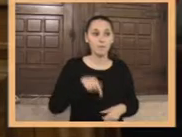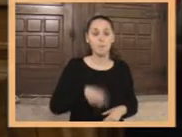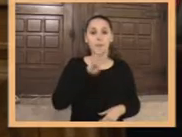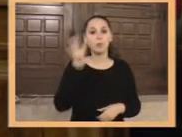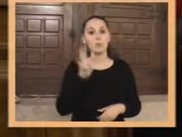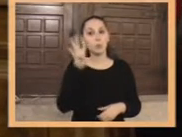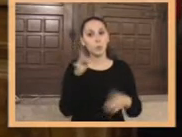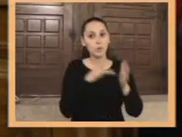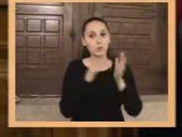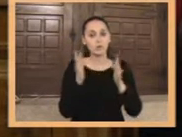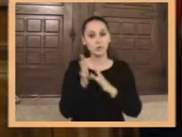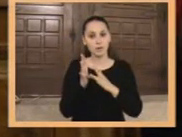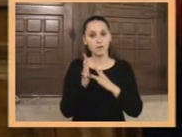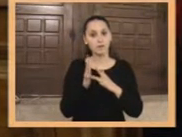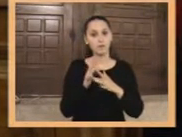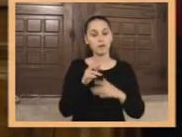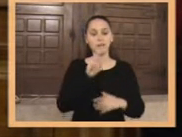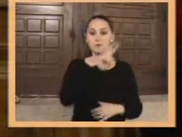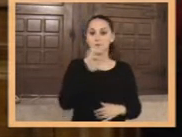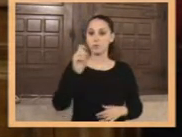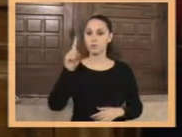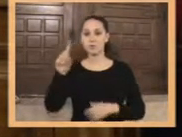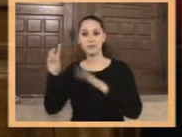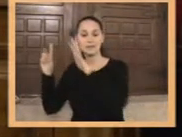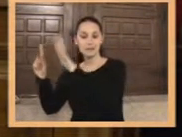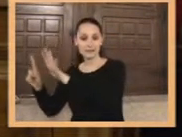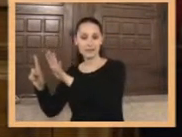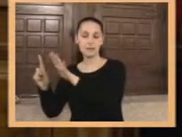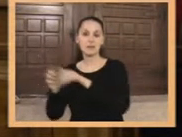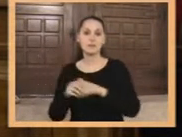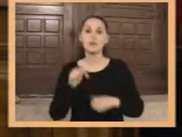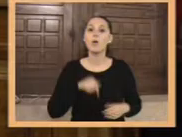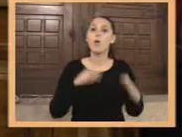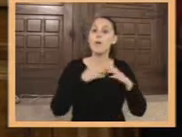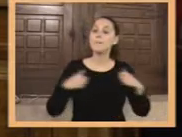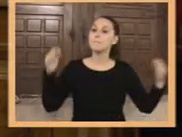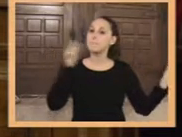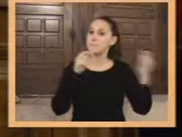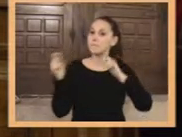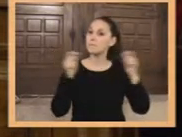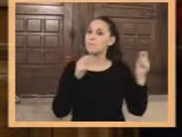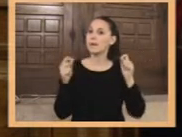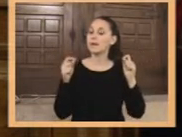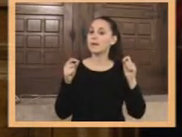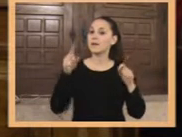de abril de 2016 y estamos celebrando el pleno ordinario de marzo.